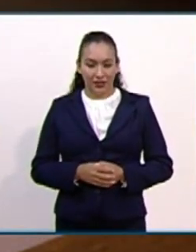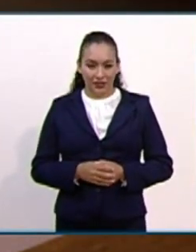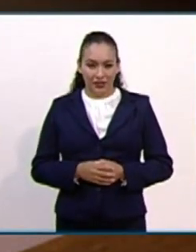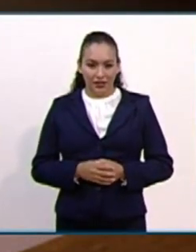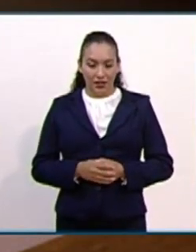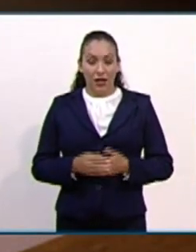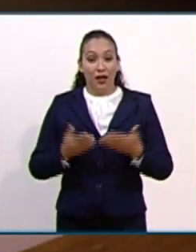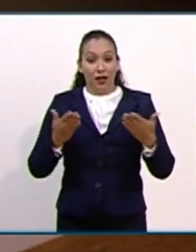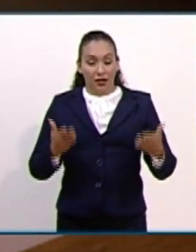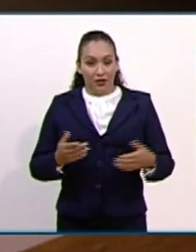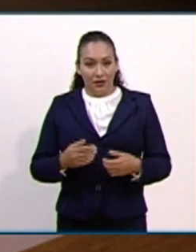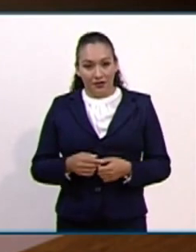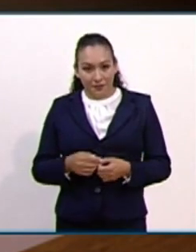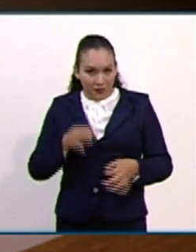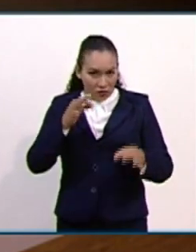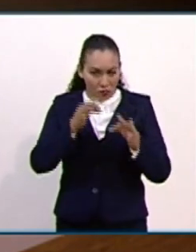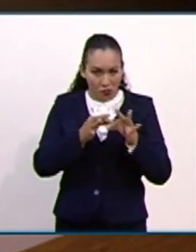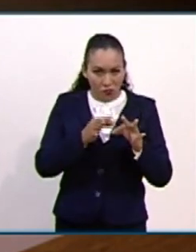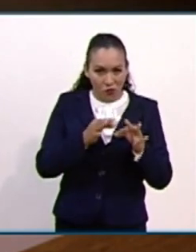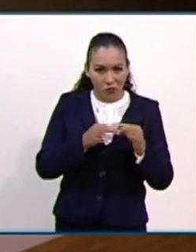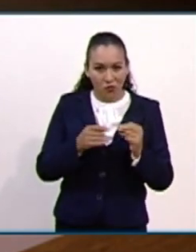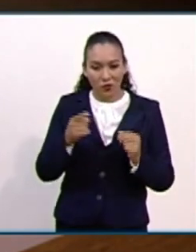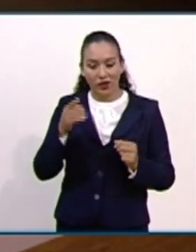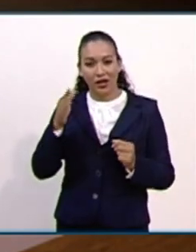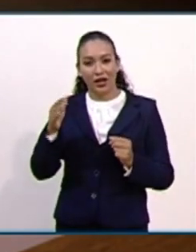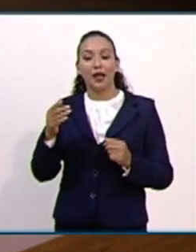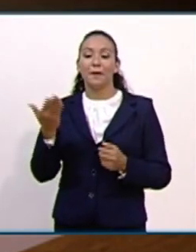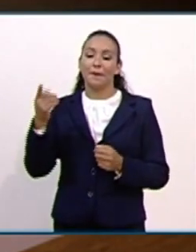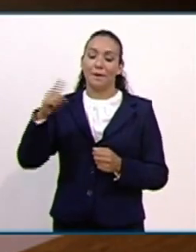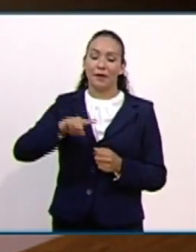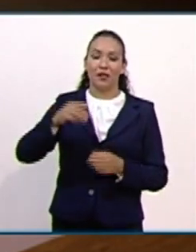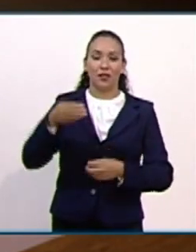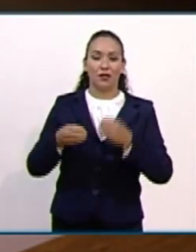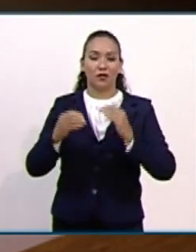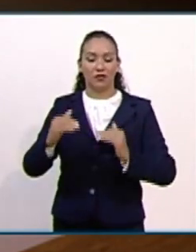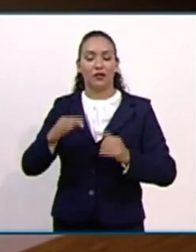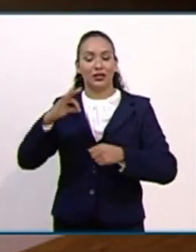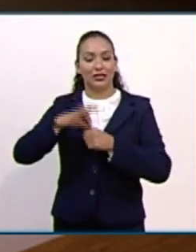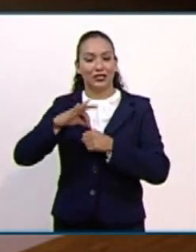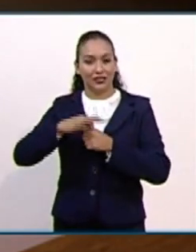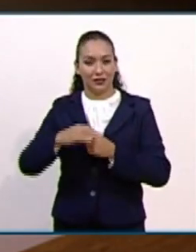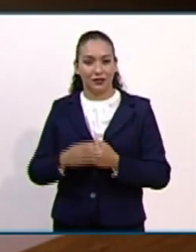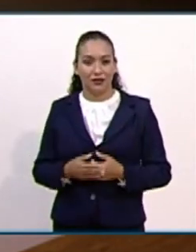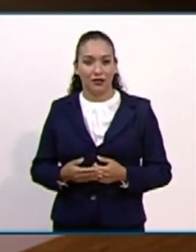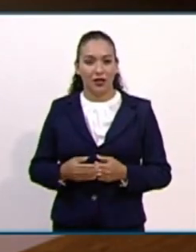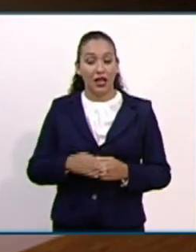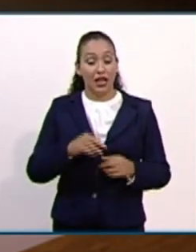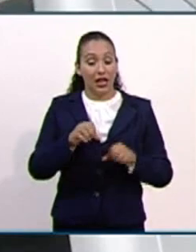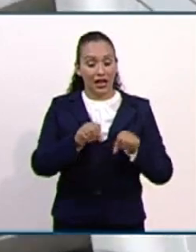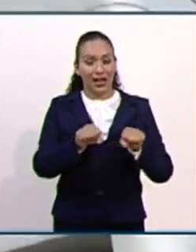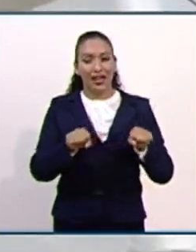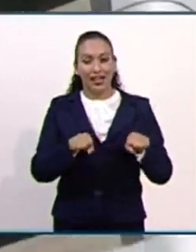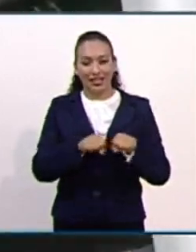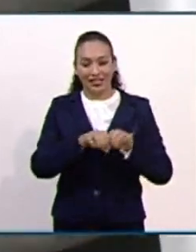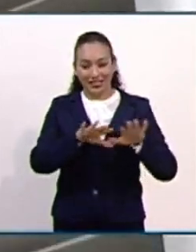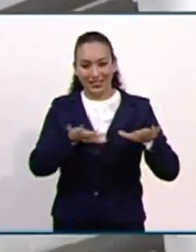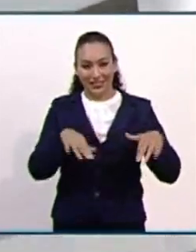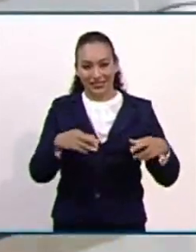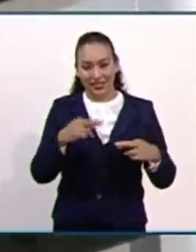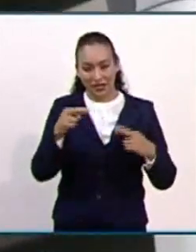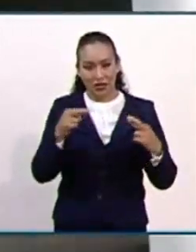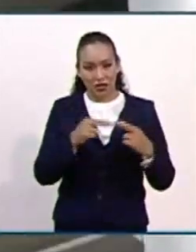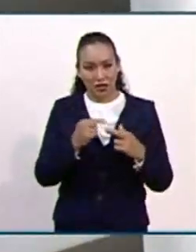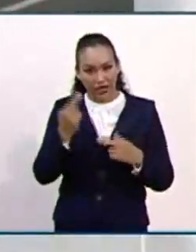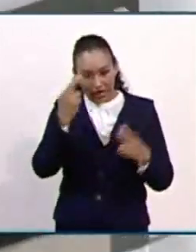En cumplimiento a lo ordenado por la Sala Superior del Tribunal Electoral, la Sala Regional Especializada estudió nuevamente